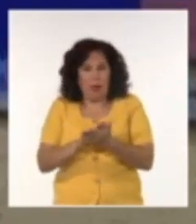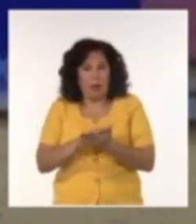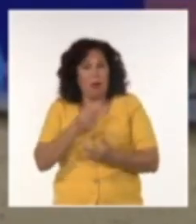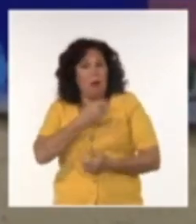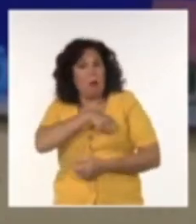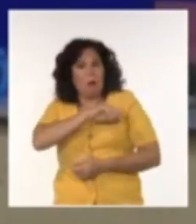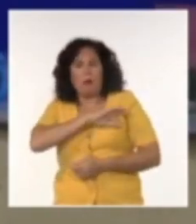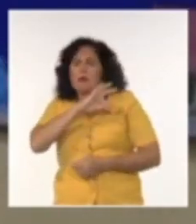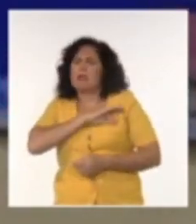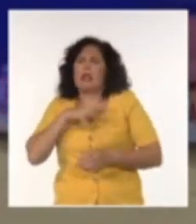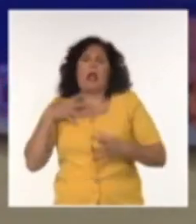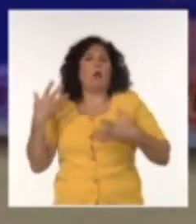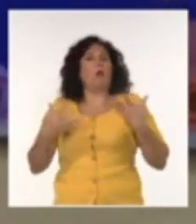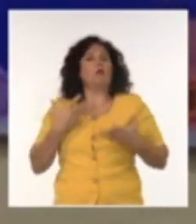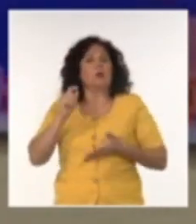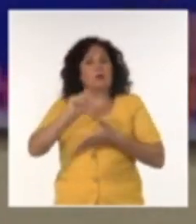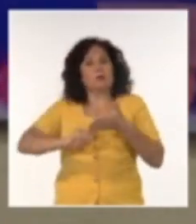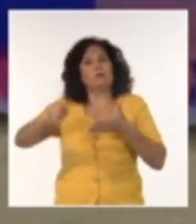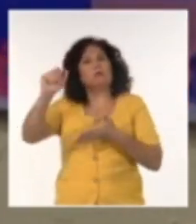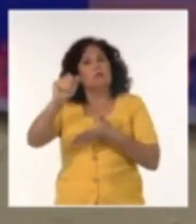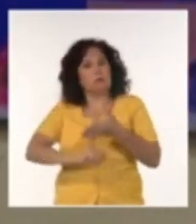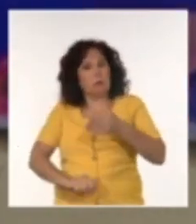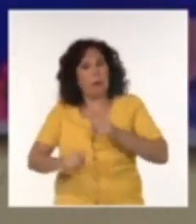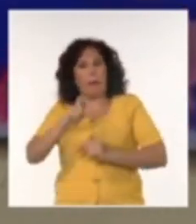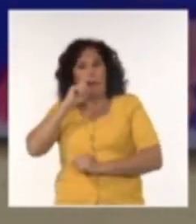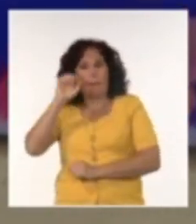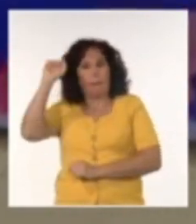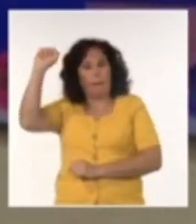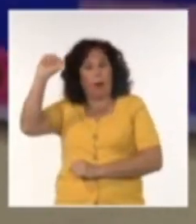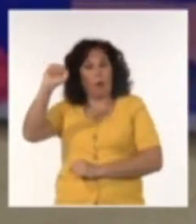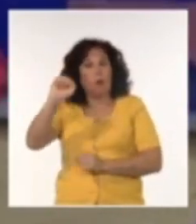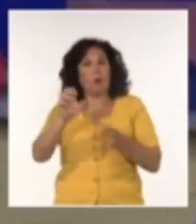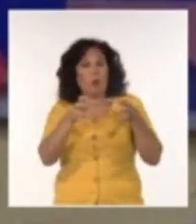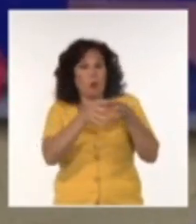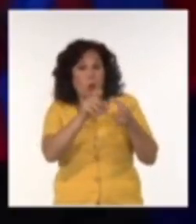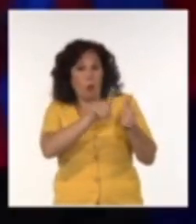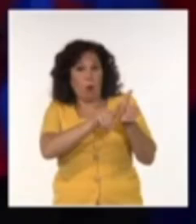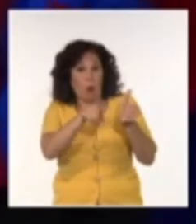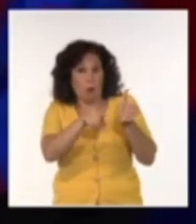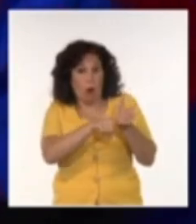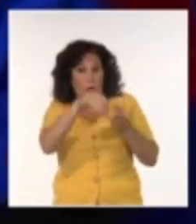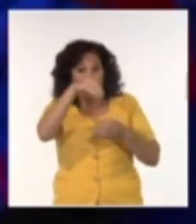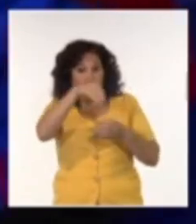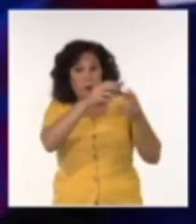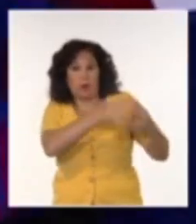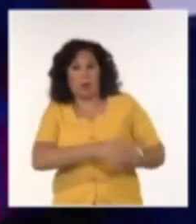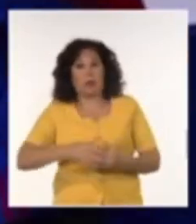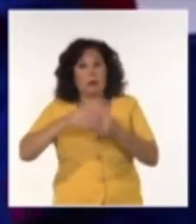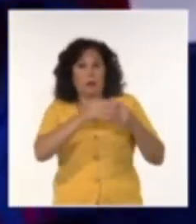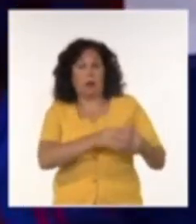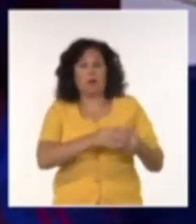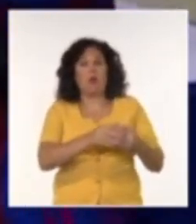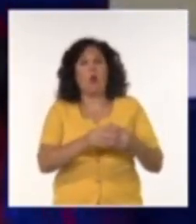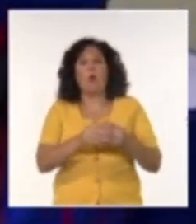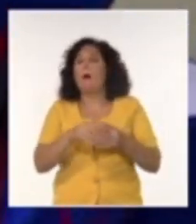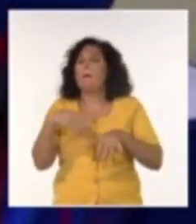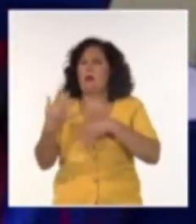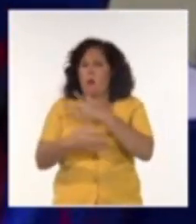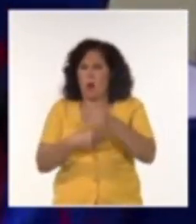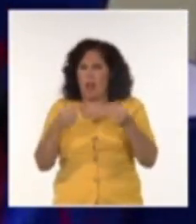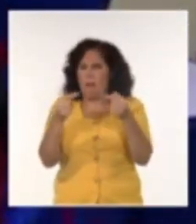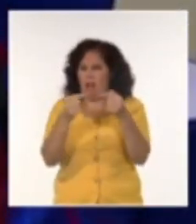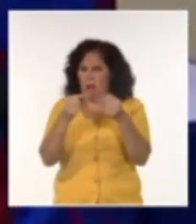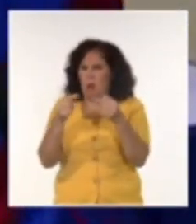de los votantes con el proceso. El Gremio Nacional de Abogados de Estados Unidos señaló que la violencia de la oposición radical se produjo en varias zonas del